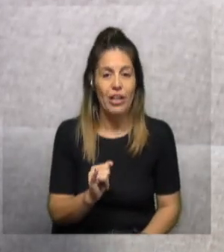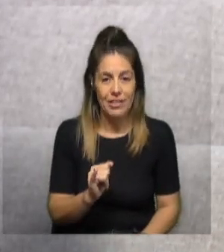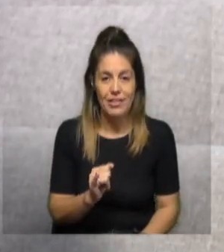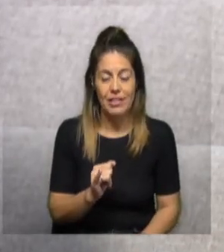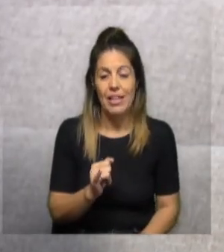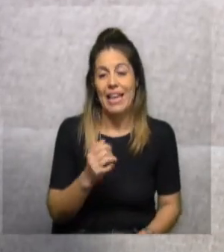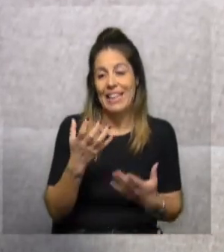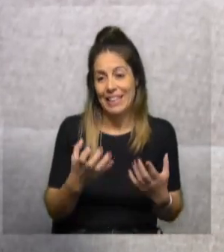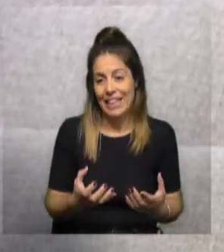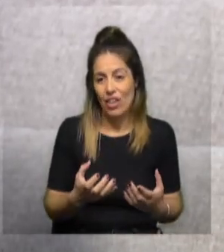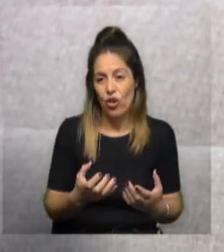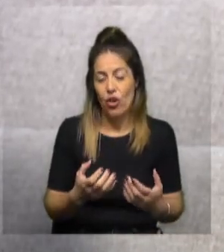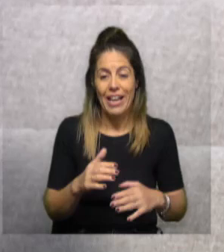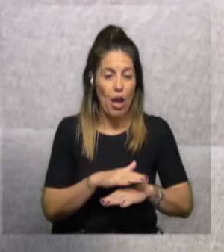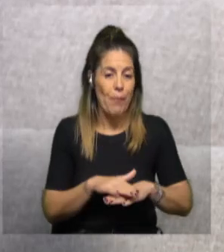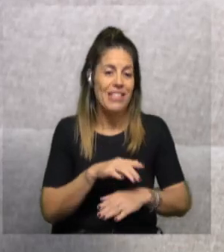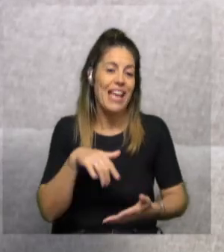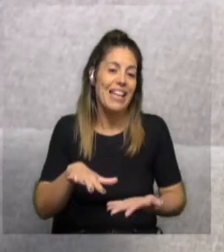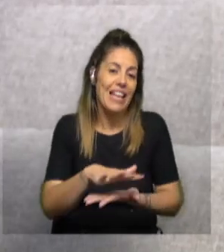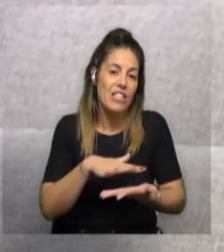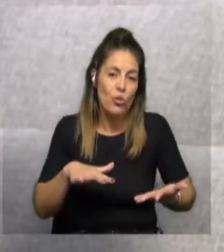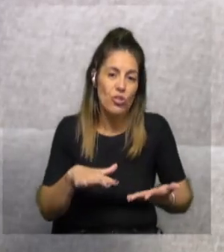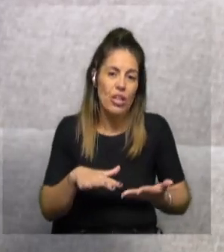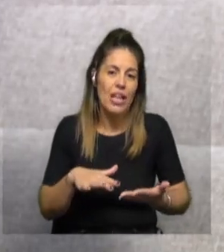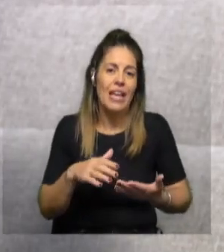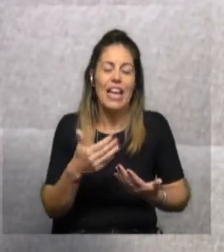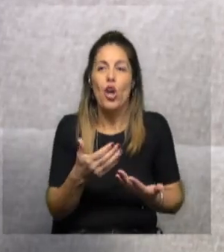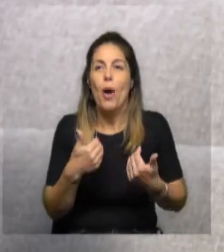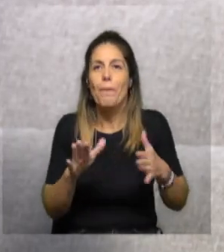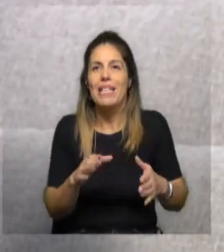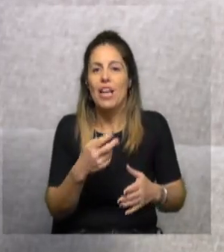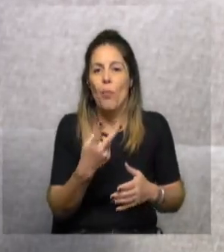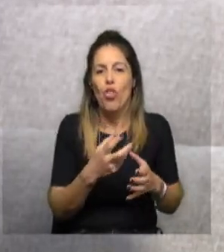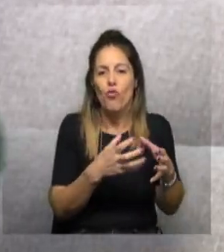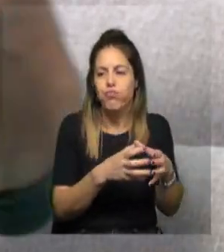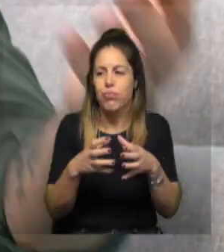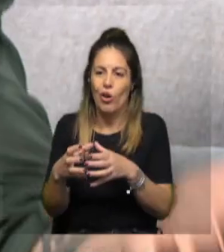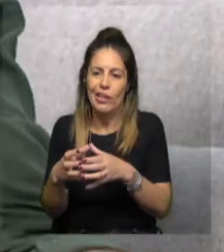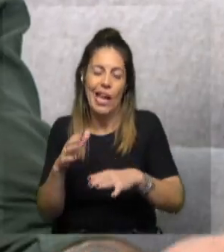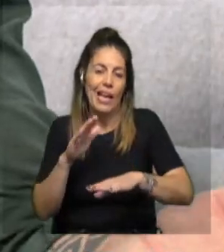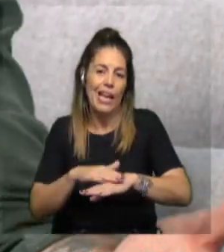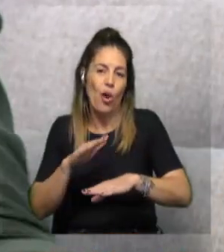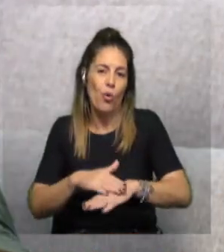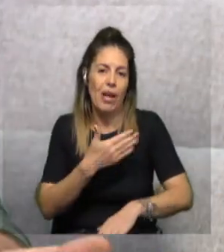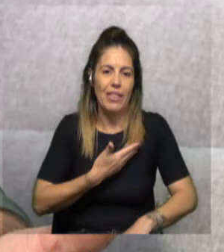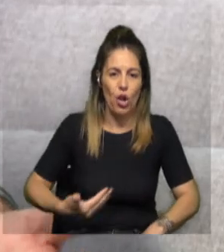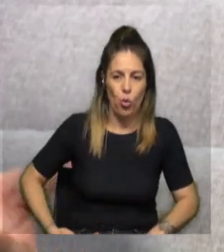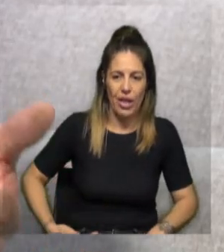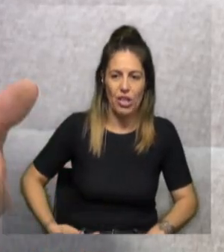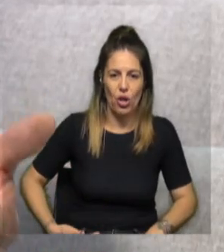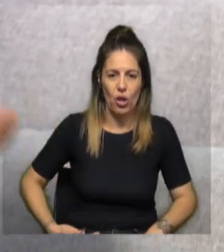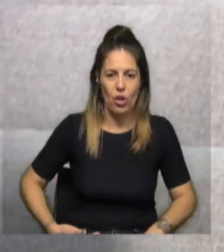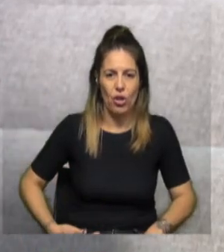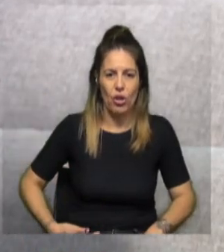suceden, es que no se empiecen a atender dos corrientes en donde la culpa de los dueños es